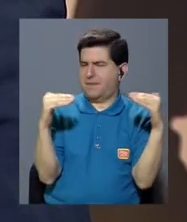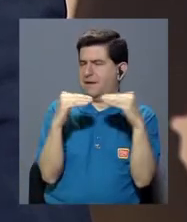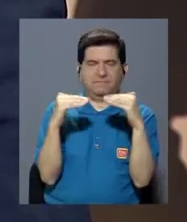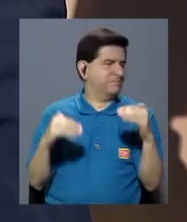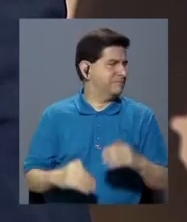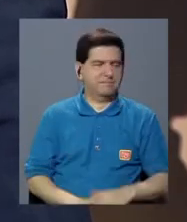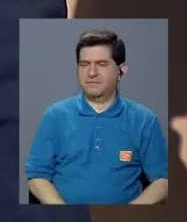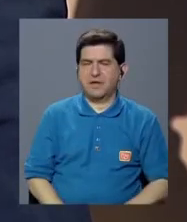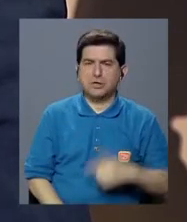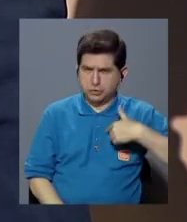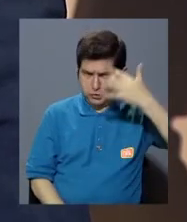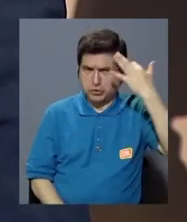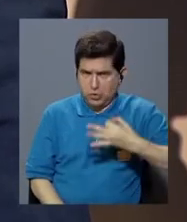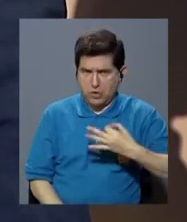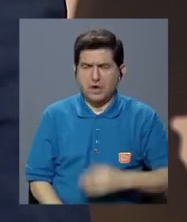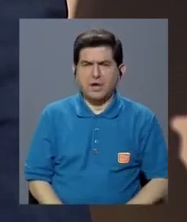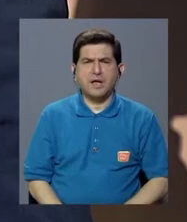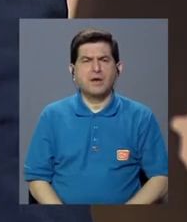es más bien